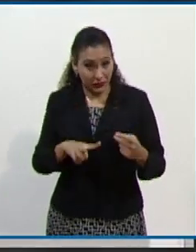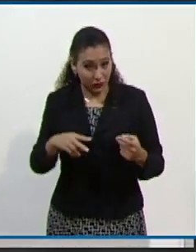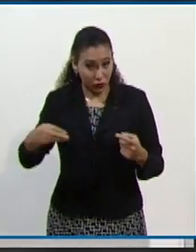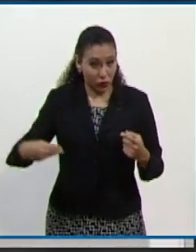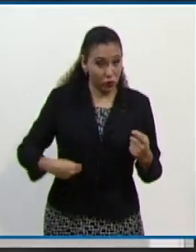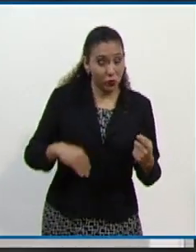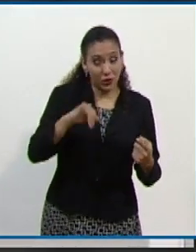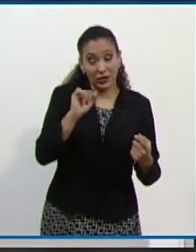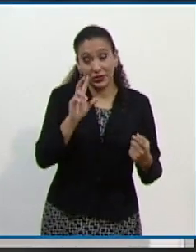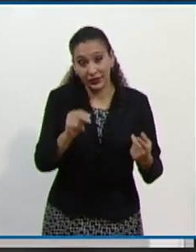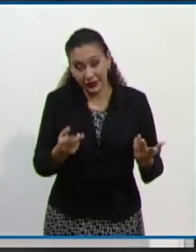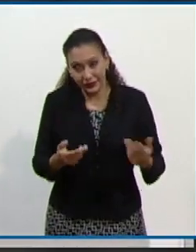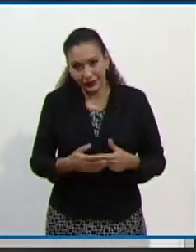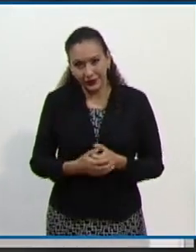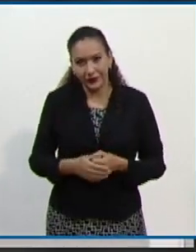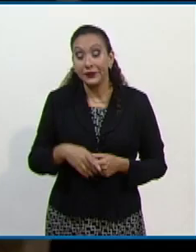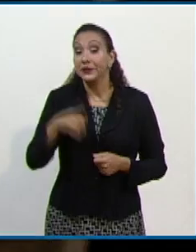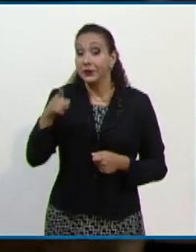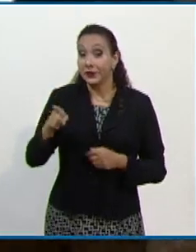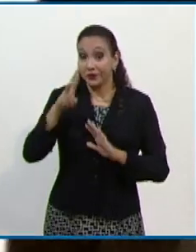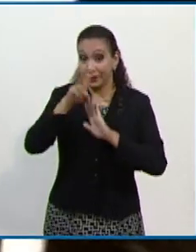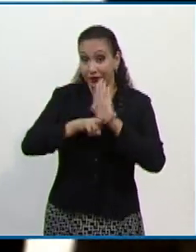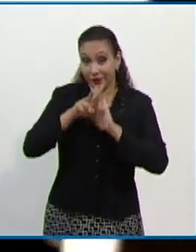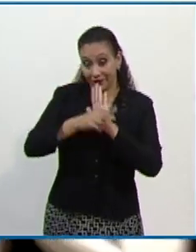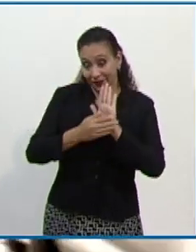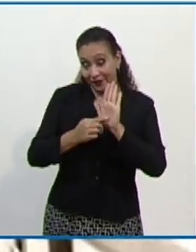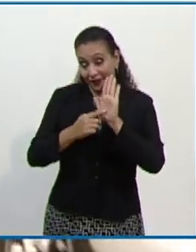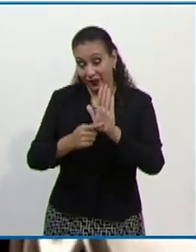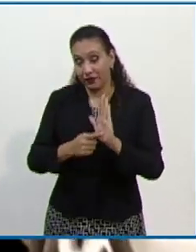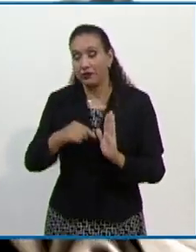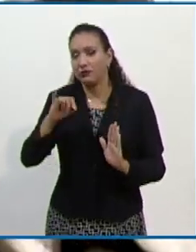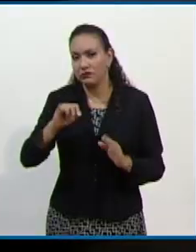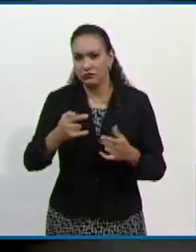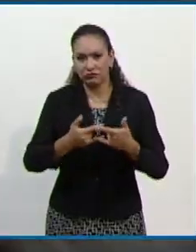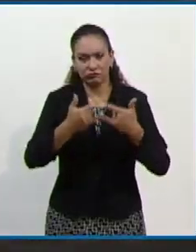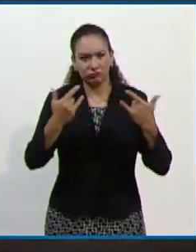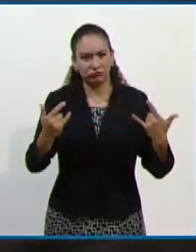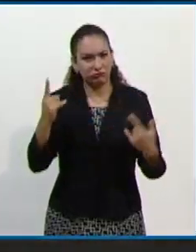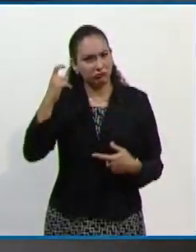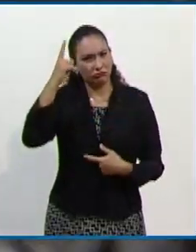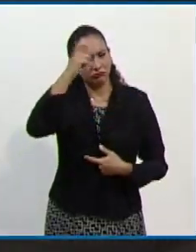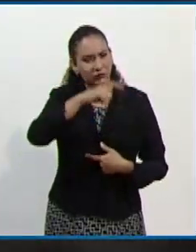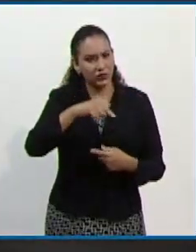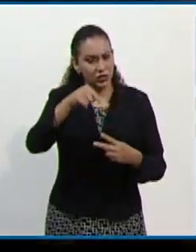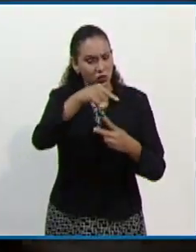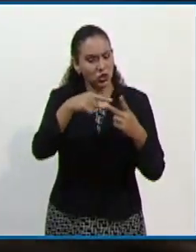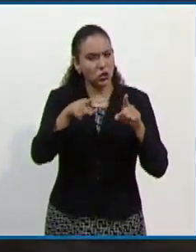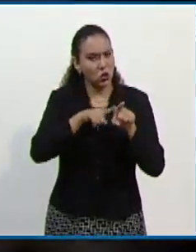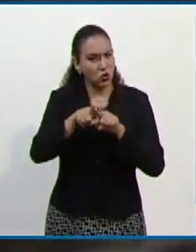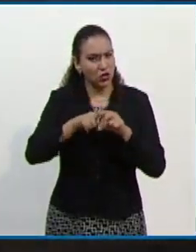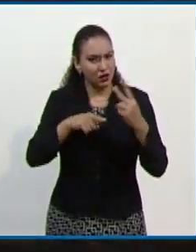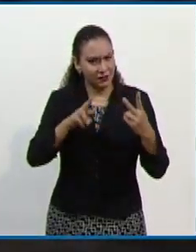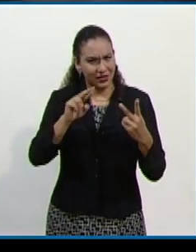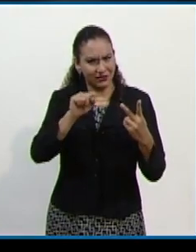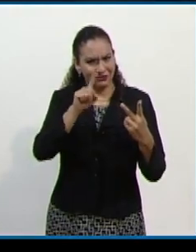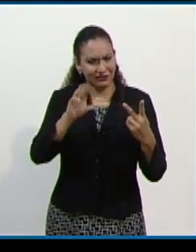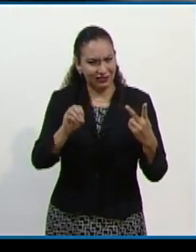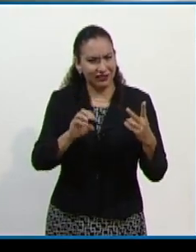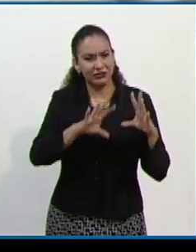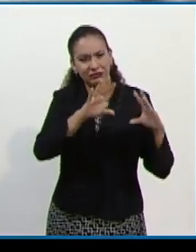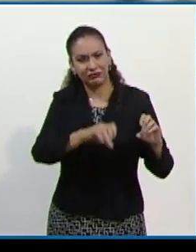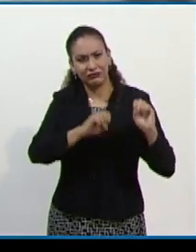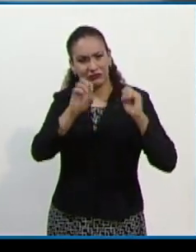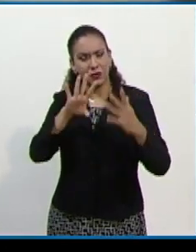recoge los testimonios de las víctimas y de los defensores públicos que llevaron su defensa, el director de Justicia TV, Ernesto